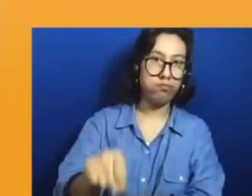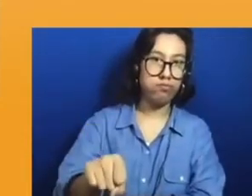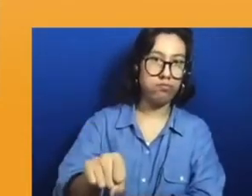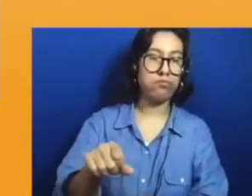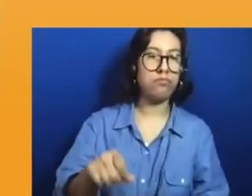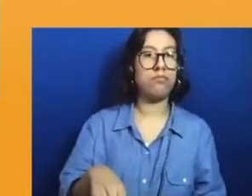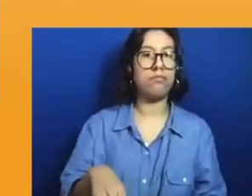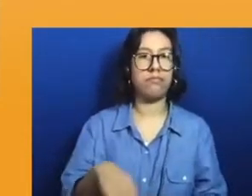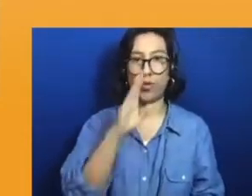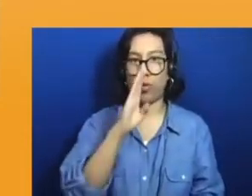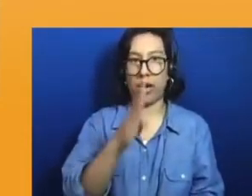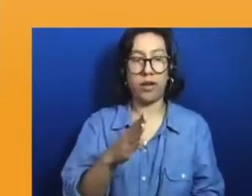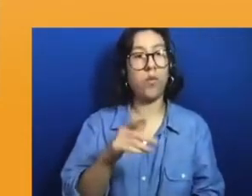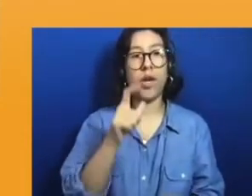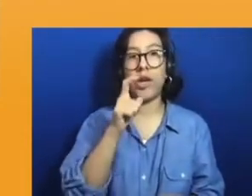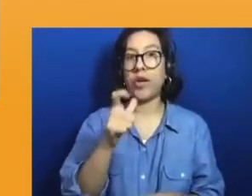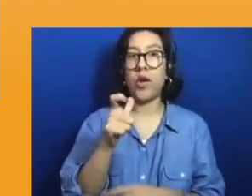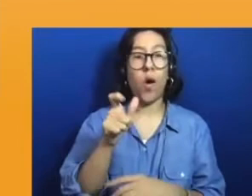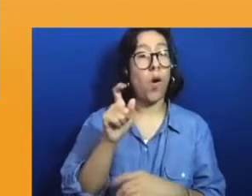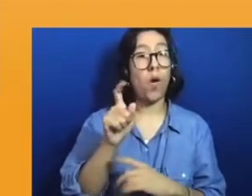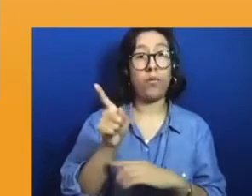derecho. No nos